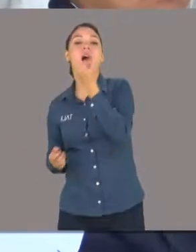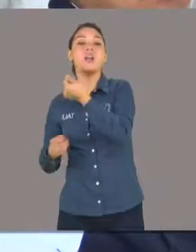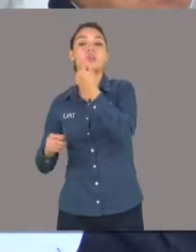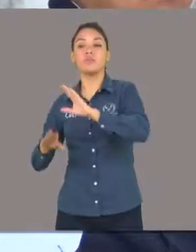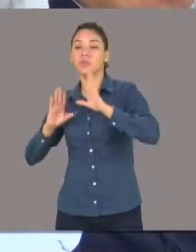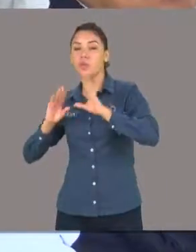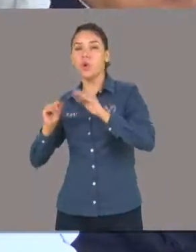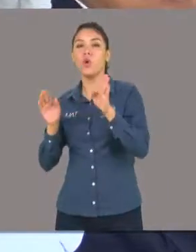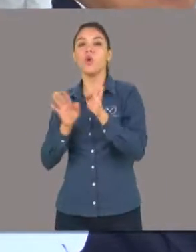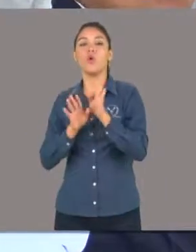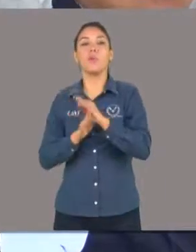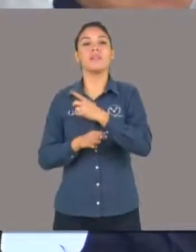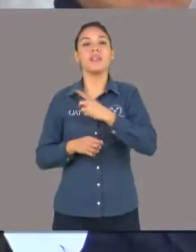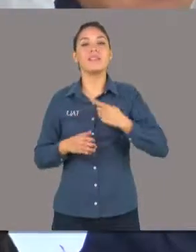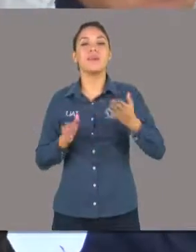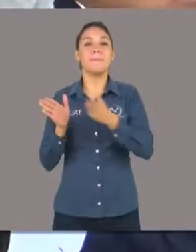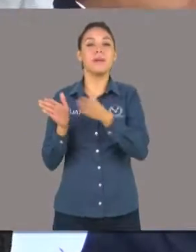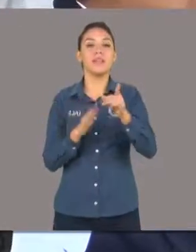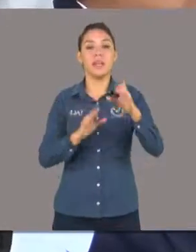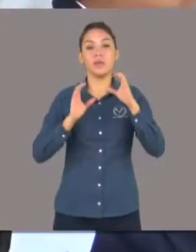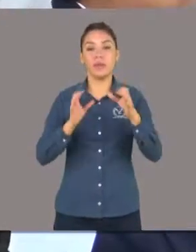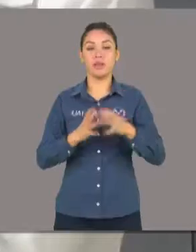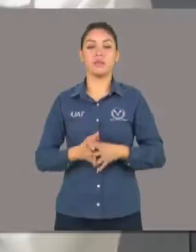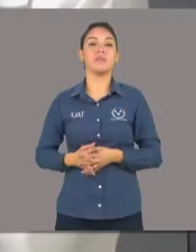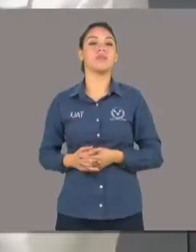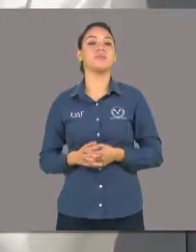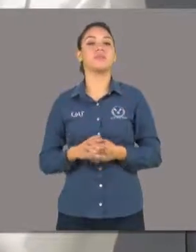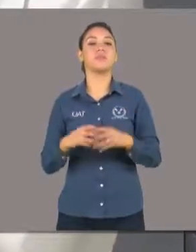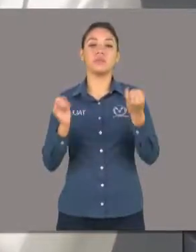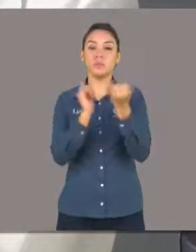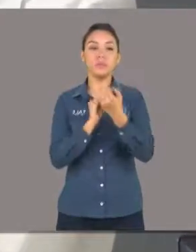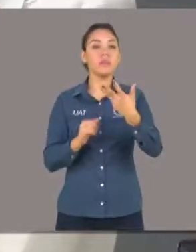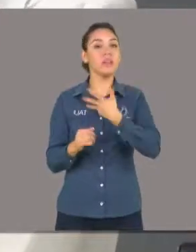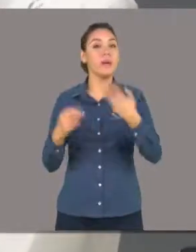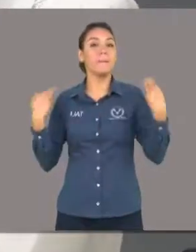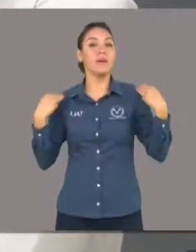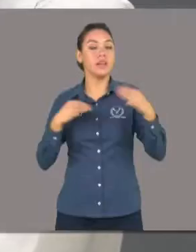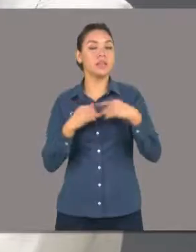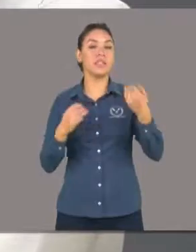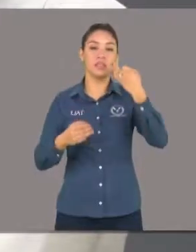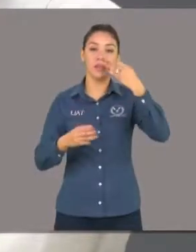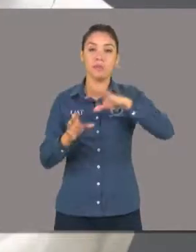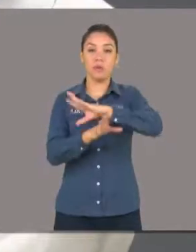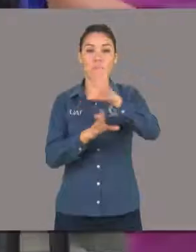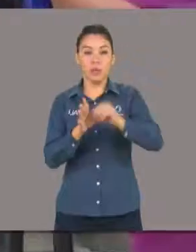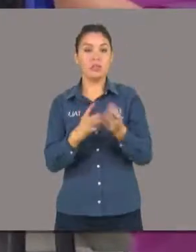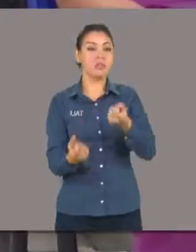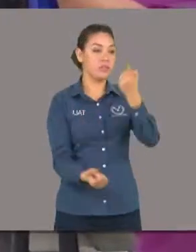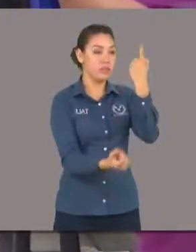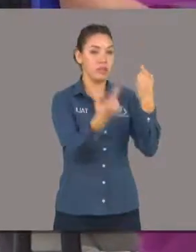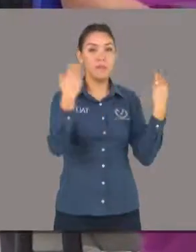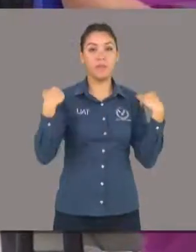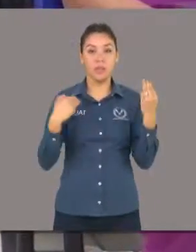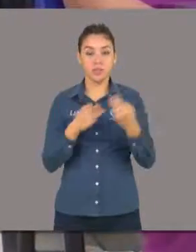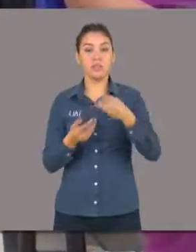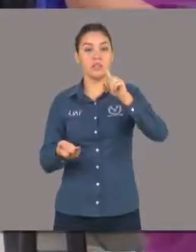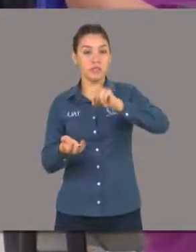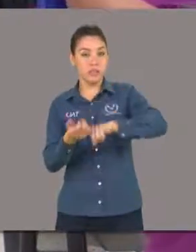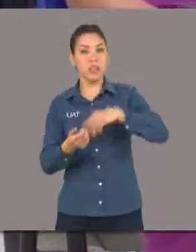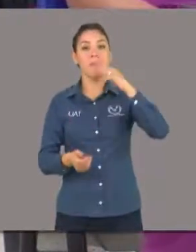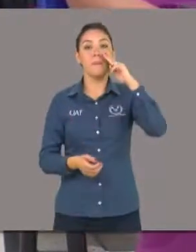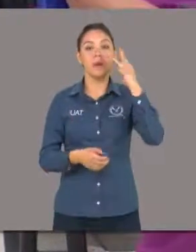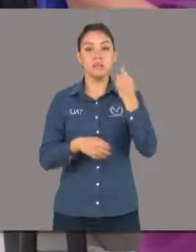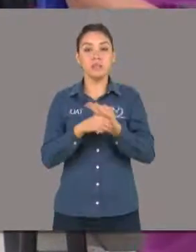cómo hacer un verdadero plan de cuidados. Cuenta además con profesores de tiempo completo que poseen grado de maestría y doctorado en la